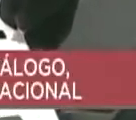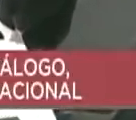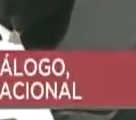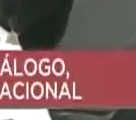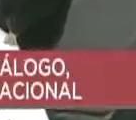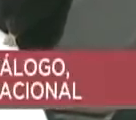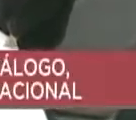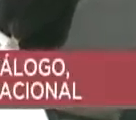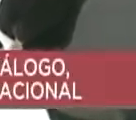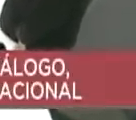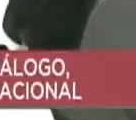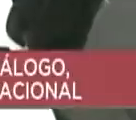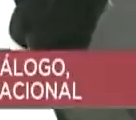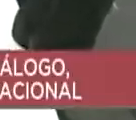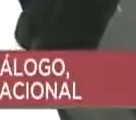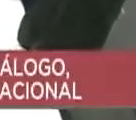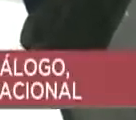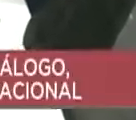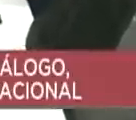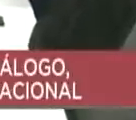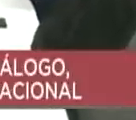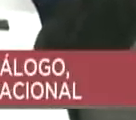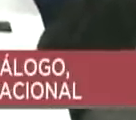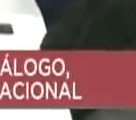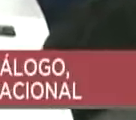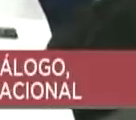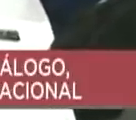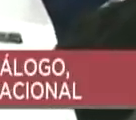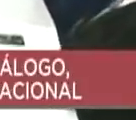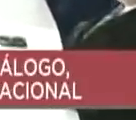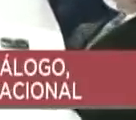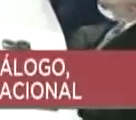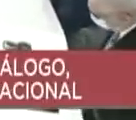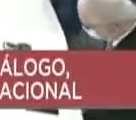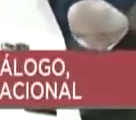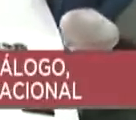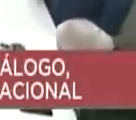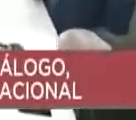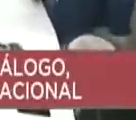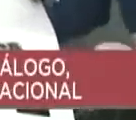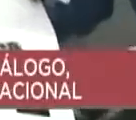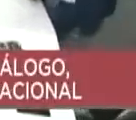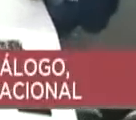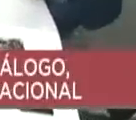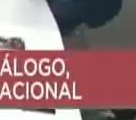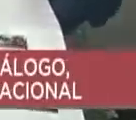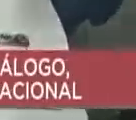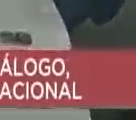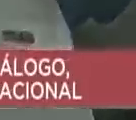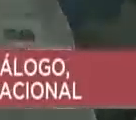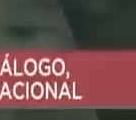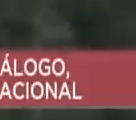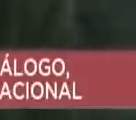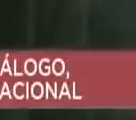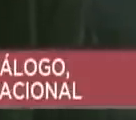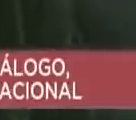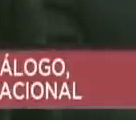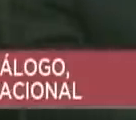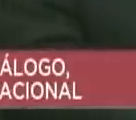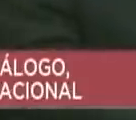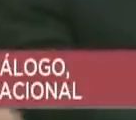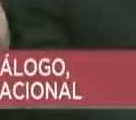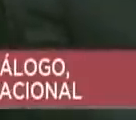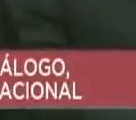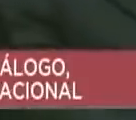las solicitudes de medidas coercitivas unilaterales y del bloqueo económico que enfrenta la República Bolivariana de